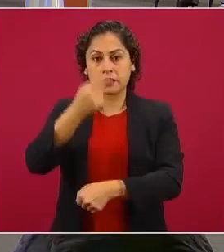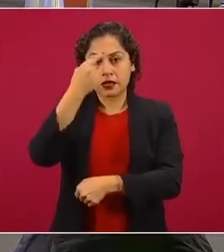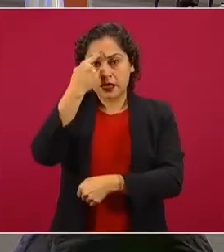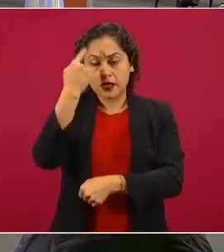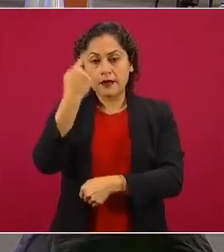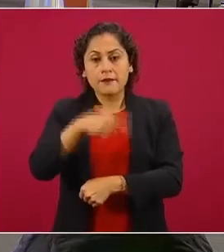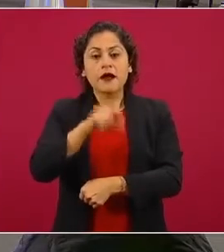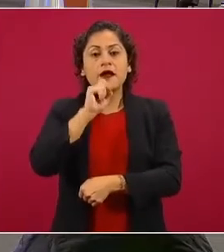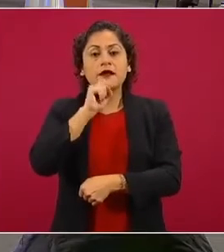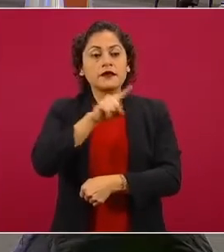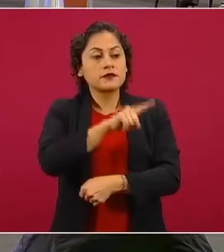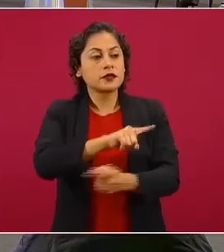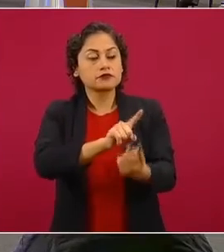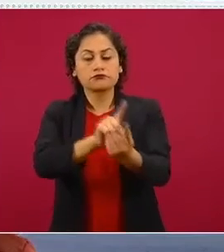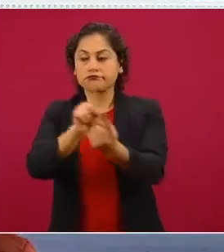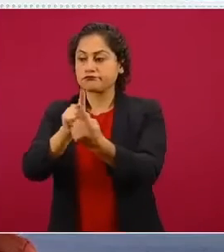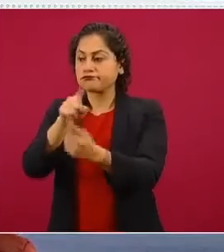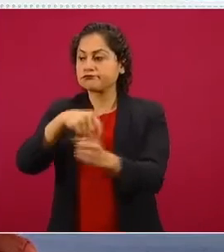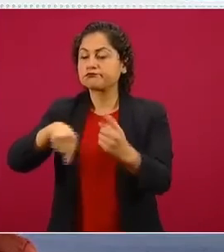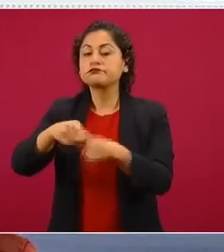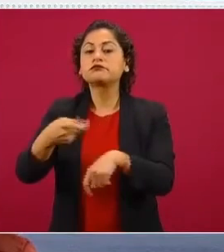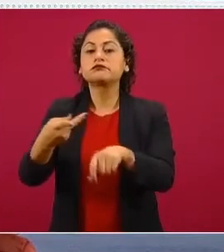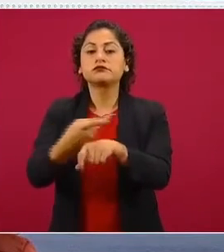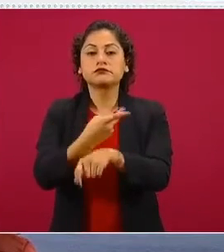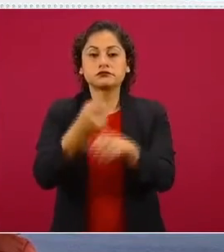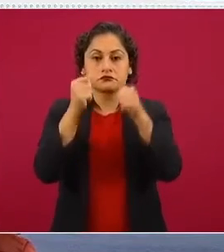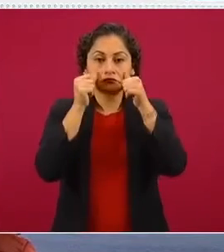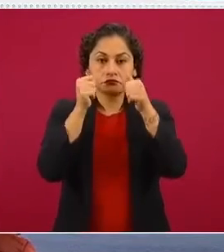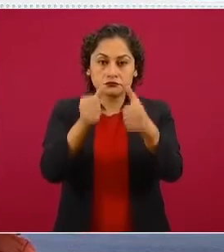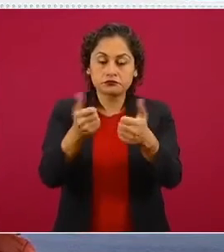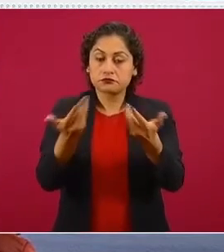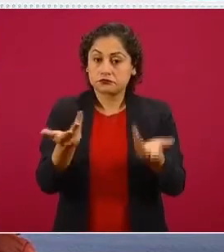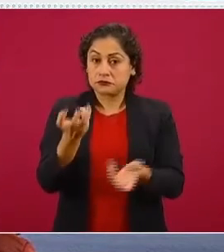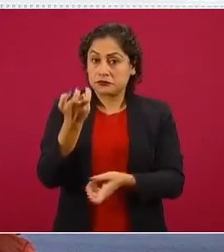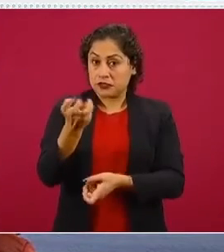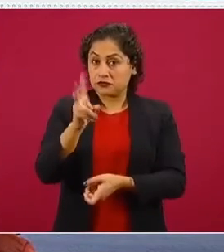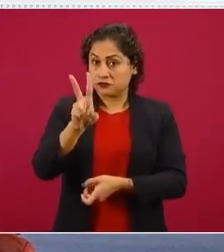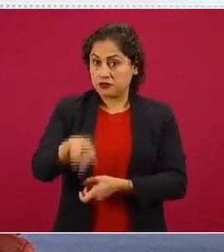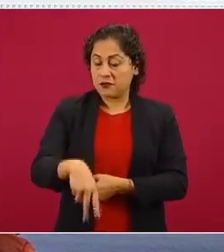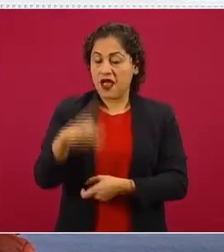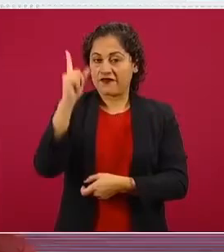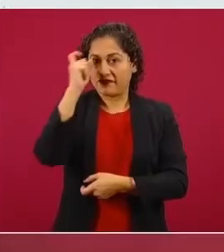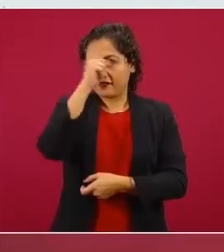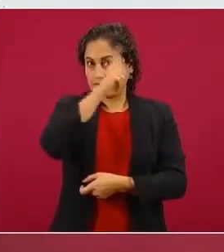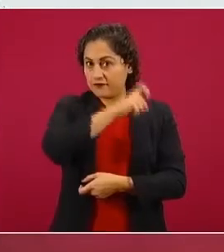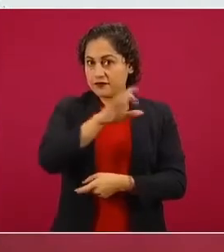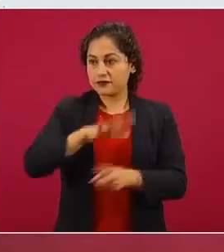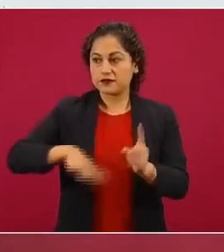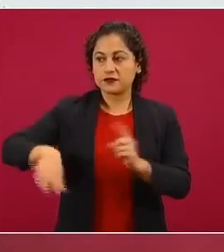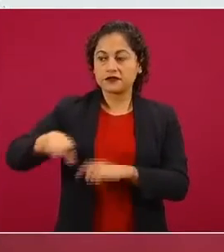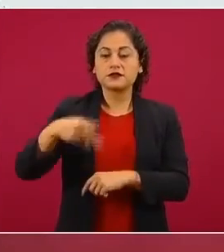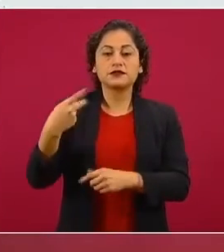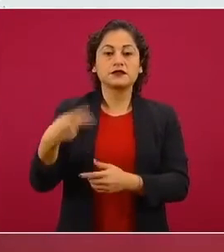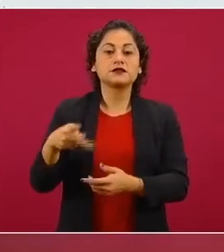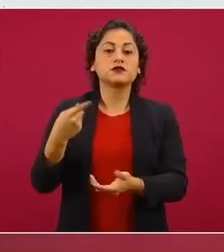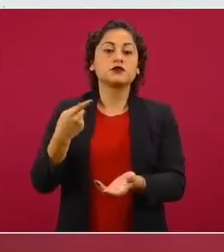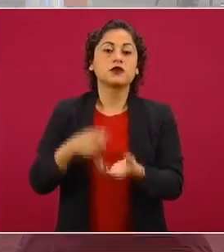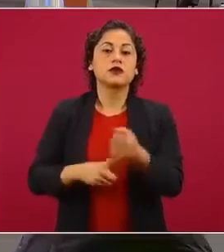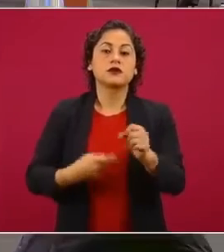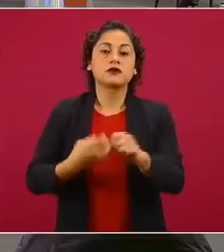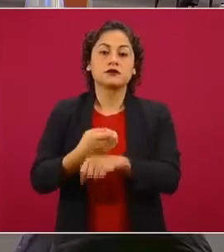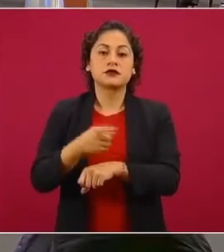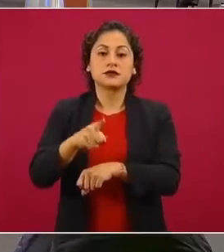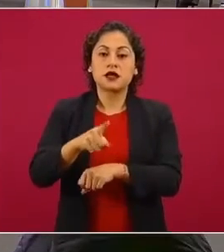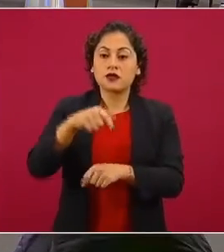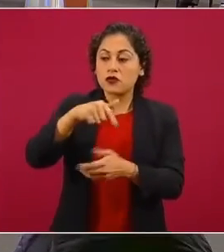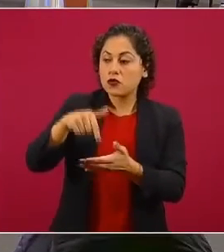y de contagios en la comunidad, aunque esto representa un reto muy importante en las zonas que permanecen todavía